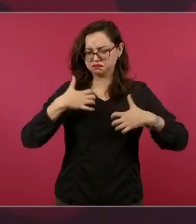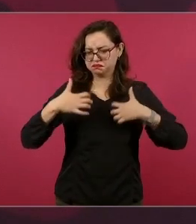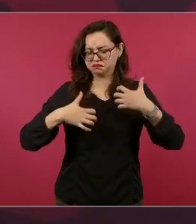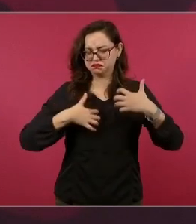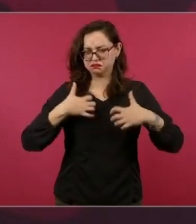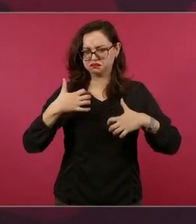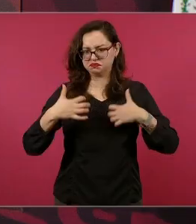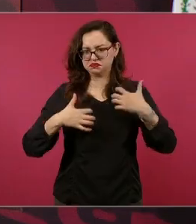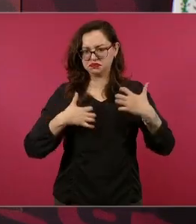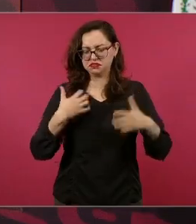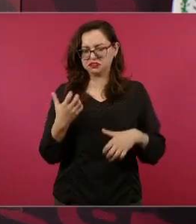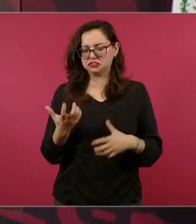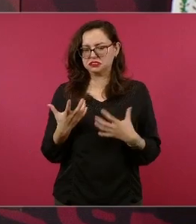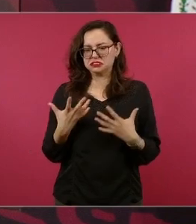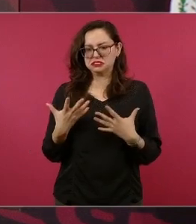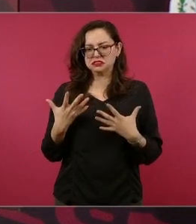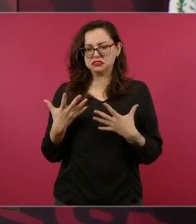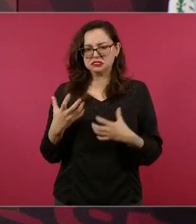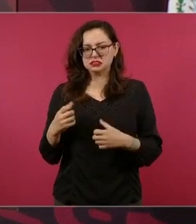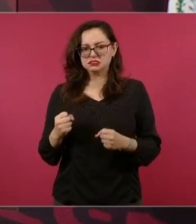por la pasión